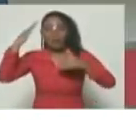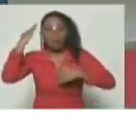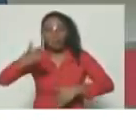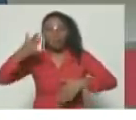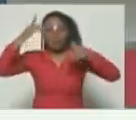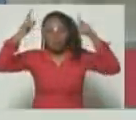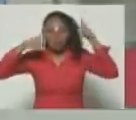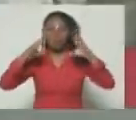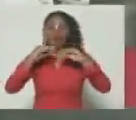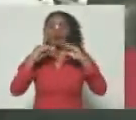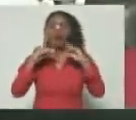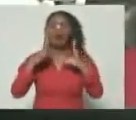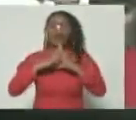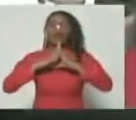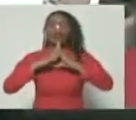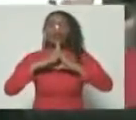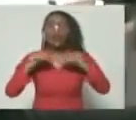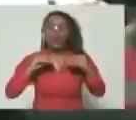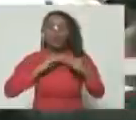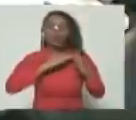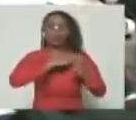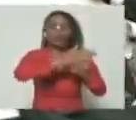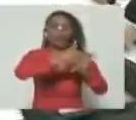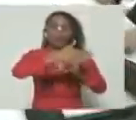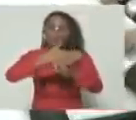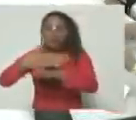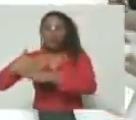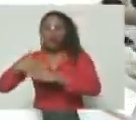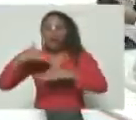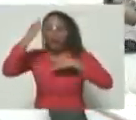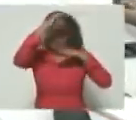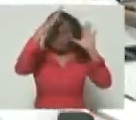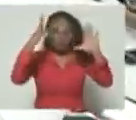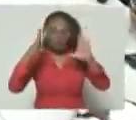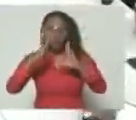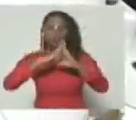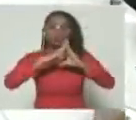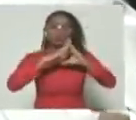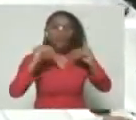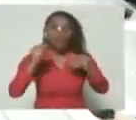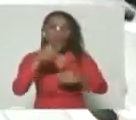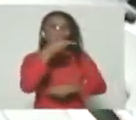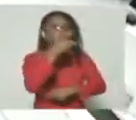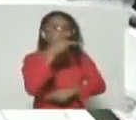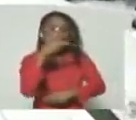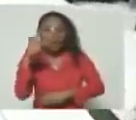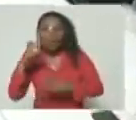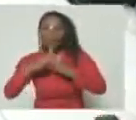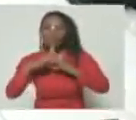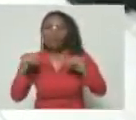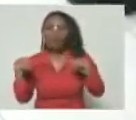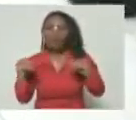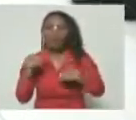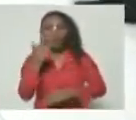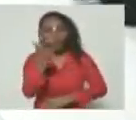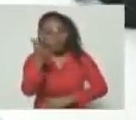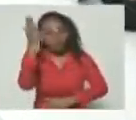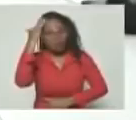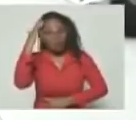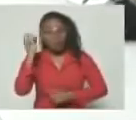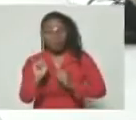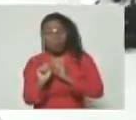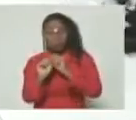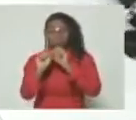Hablar con todos y de todo. Y escuchar, diputado Luis Eduardo Martínez, usted se